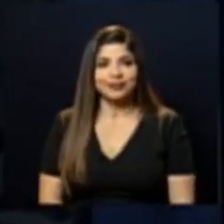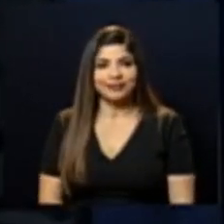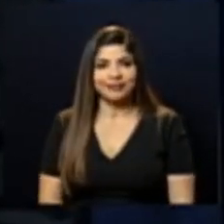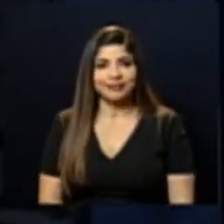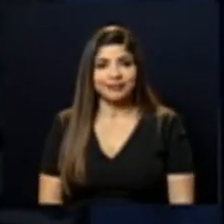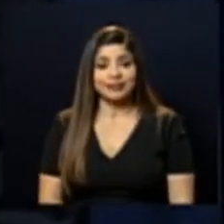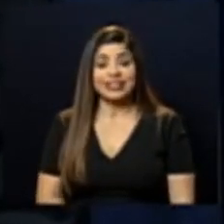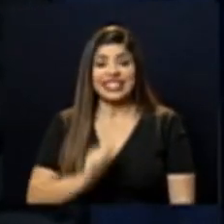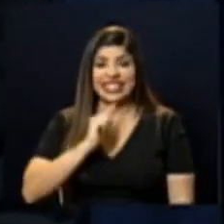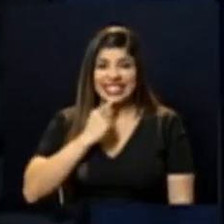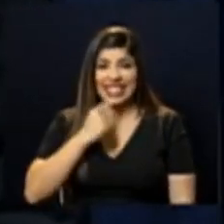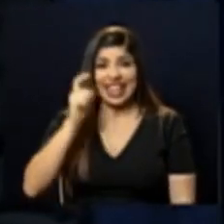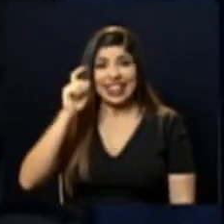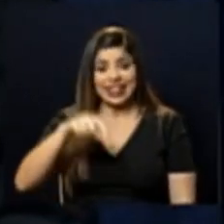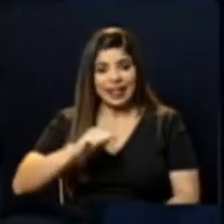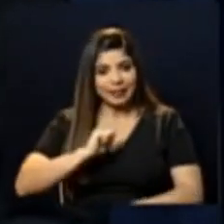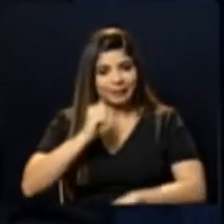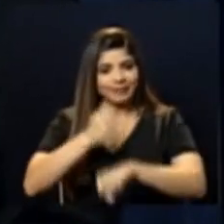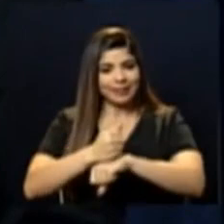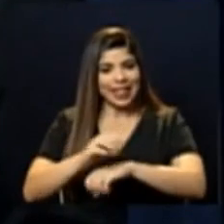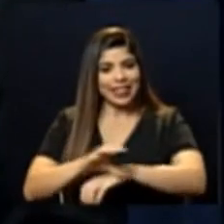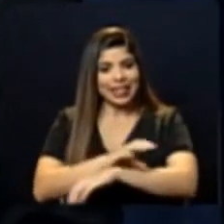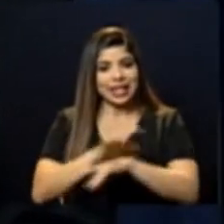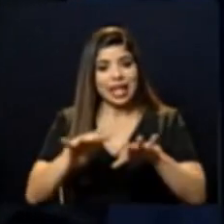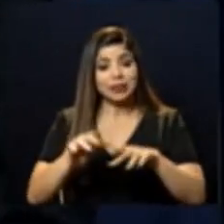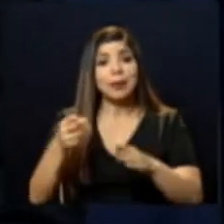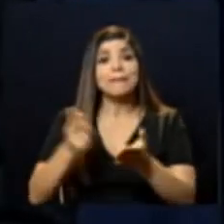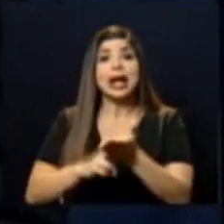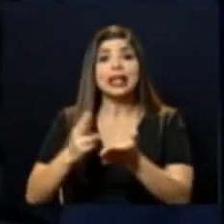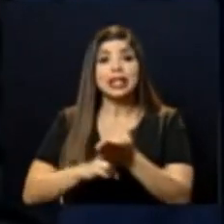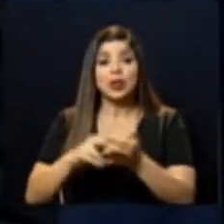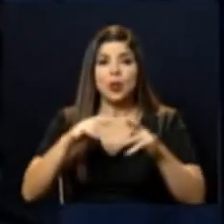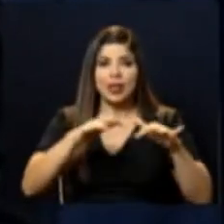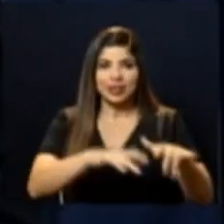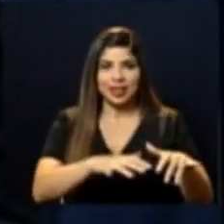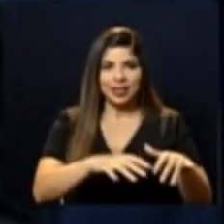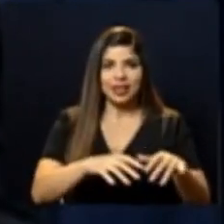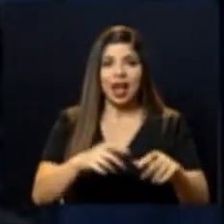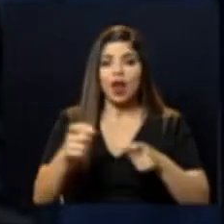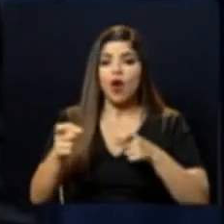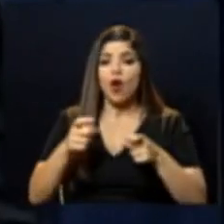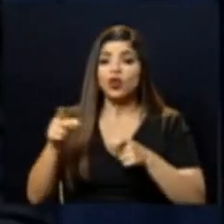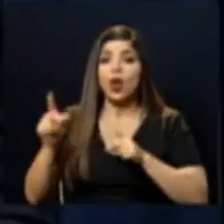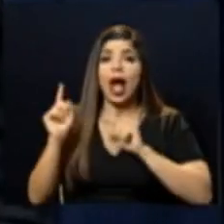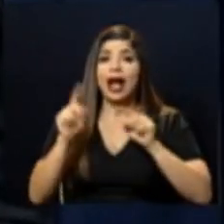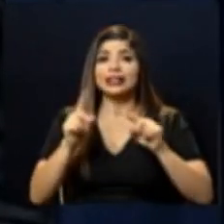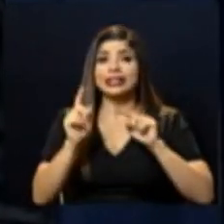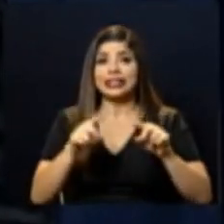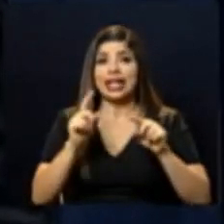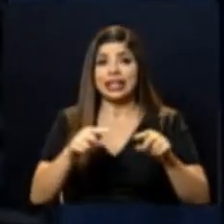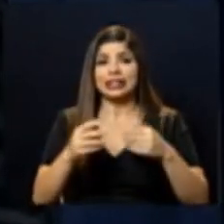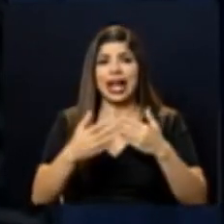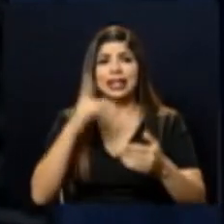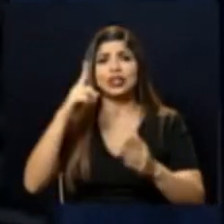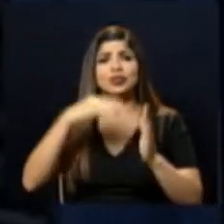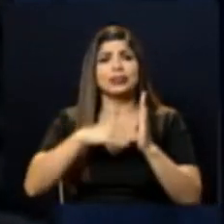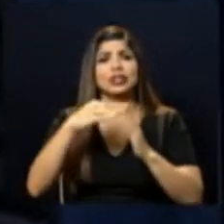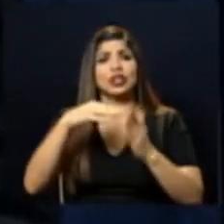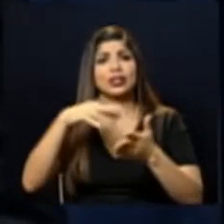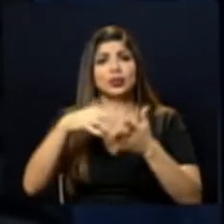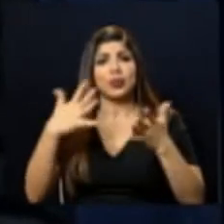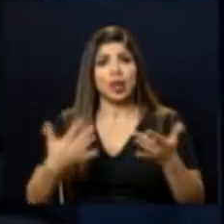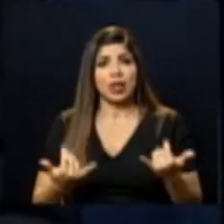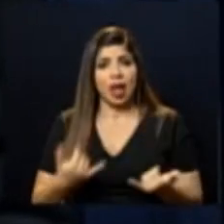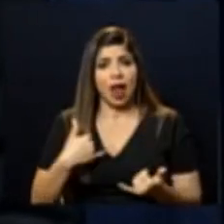Es crítico concretar la digitalización de la matrícula y el control de la asistencia de los cerca de 1 millón de estudiantes